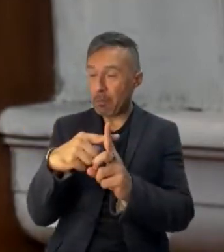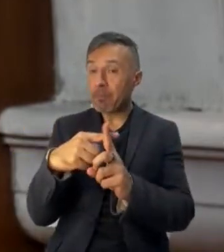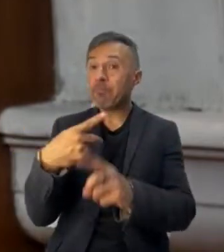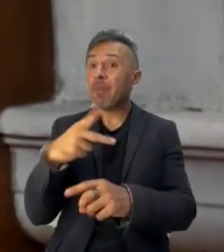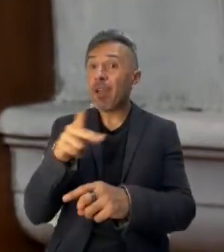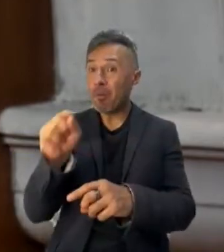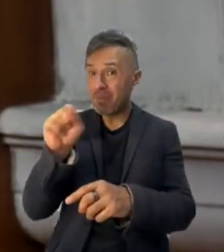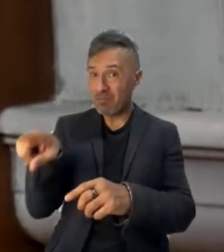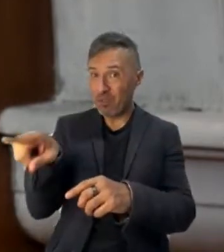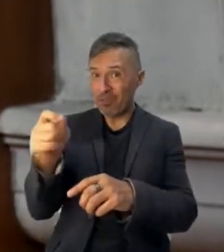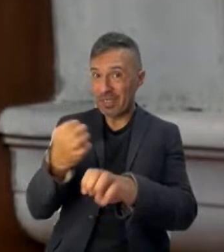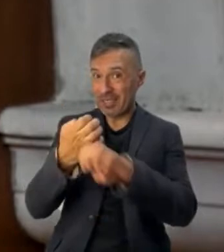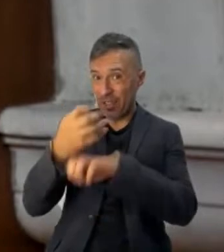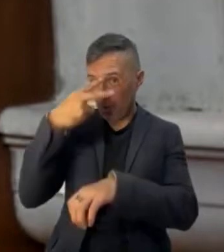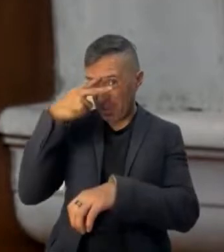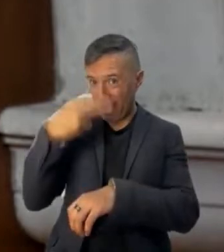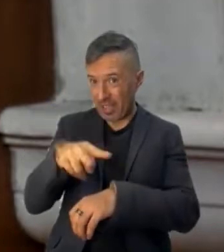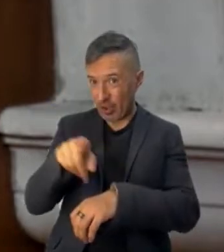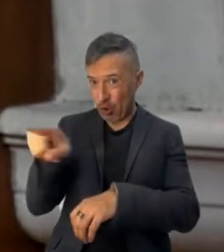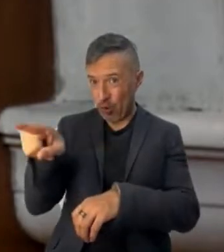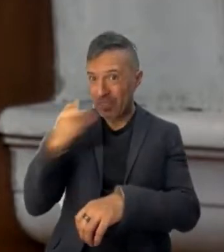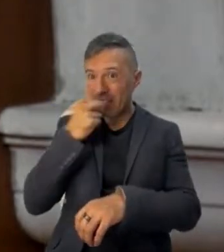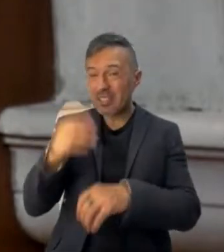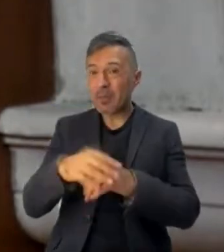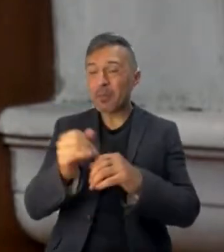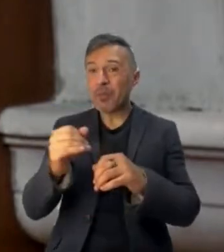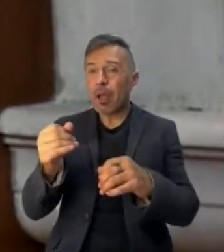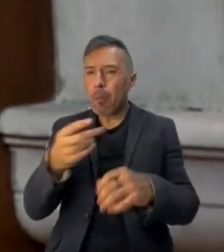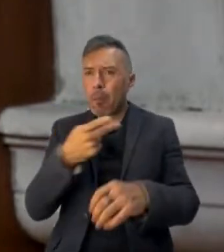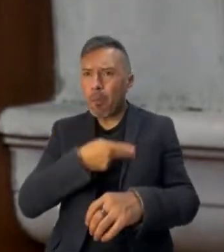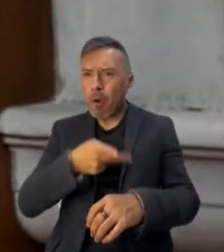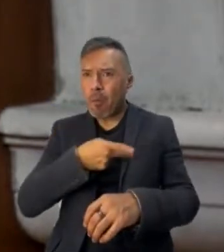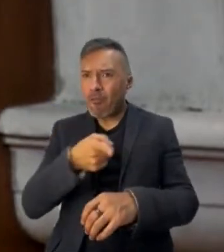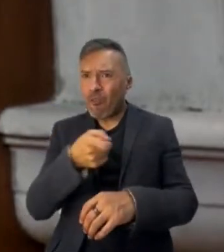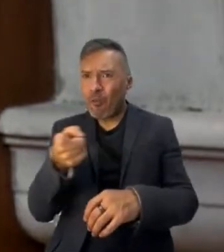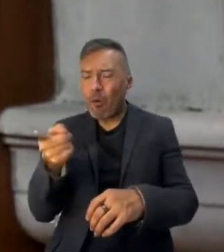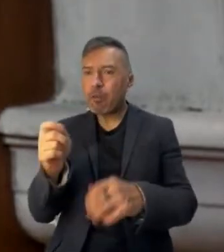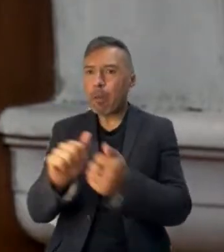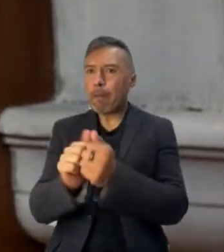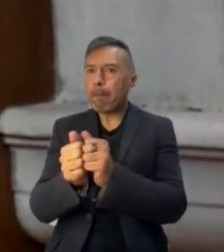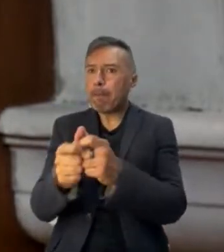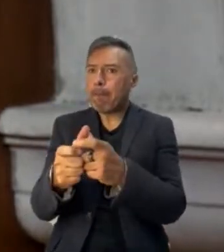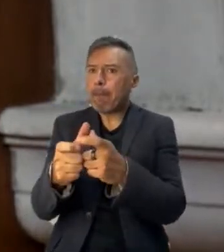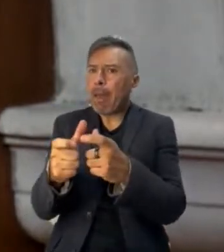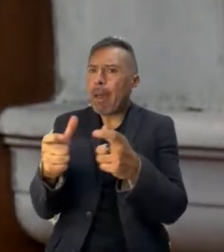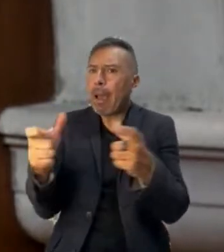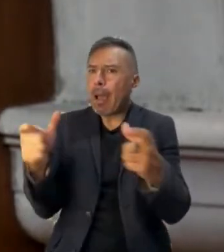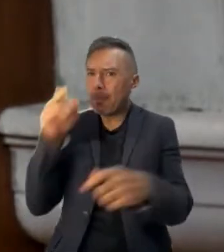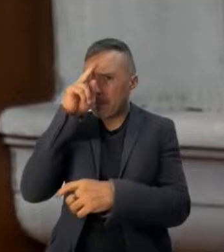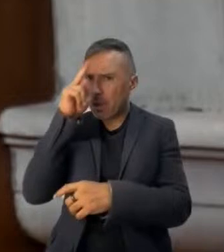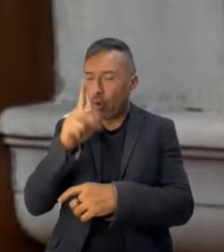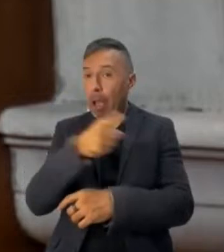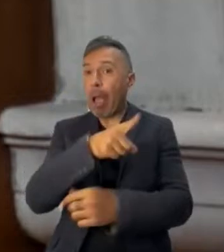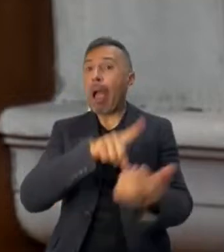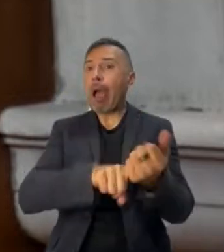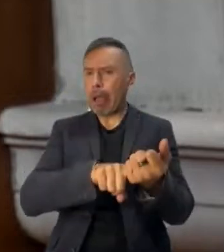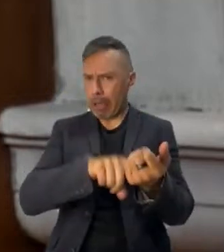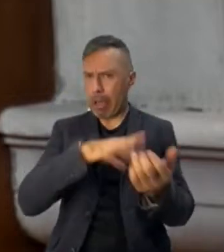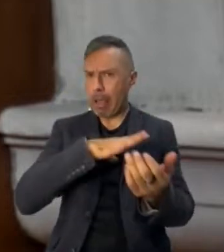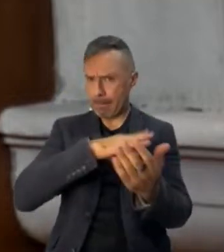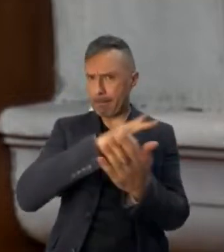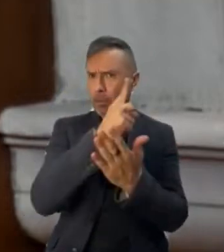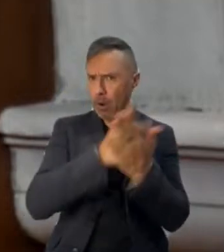casos de pobreza avanzaron. O sea, a pesar de que hubo programas sociales, los casos de